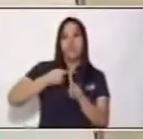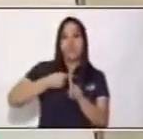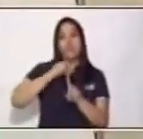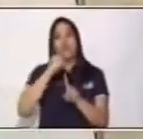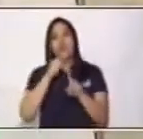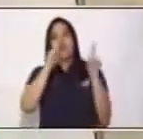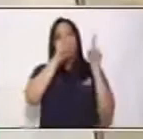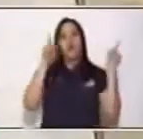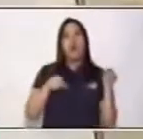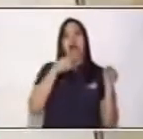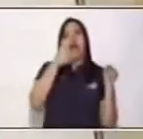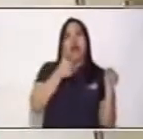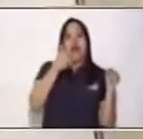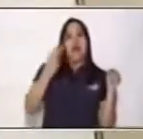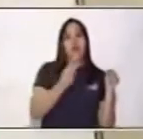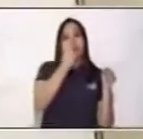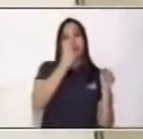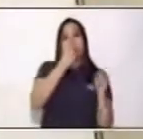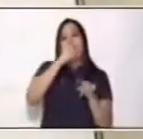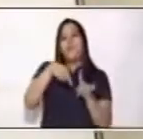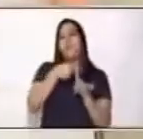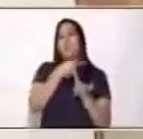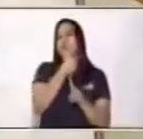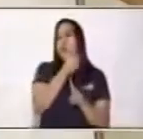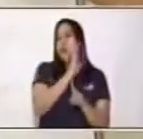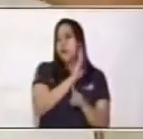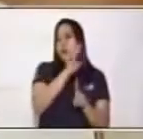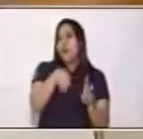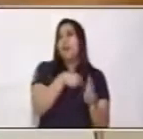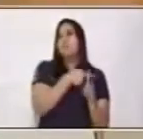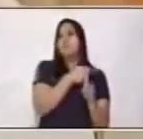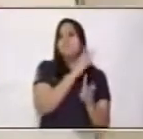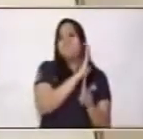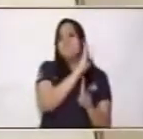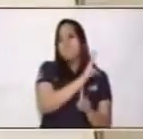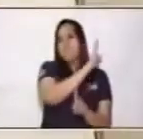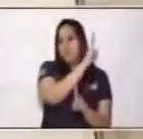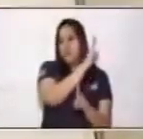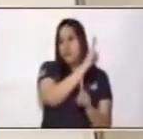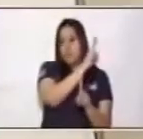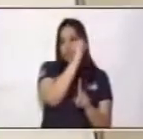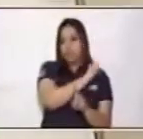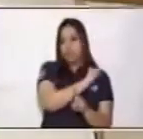cuadrado menos AB más B cuadrado. En la diferencia,